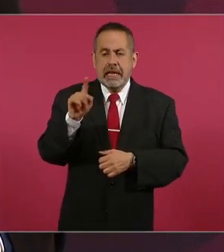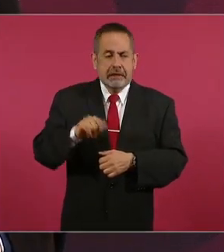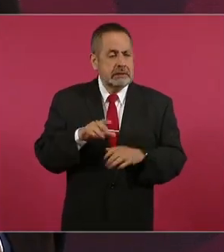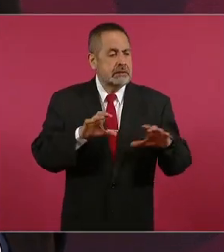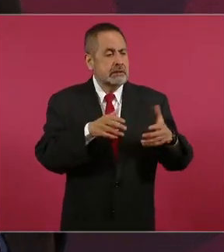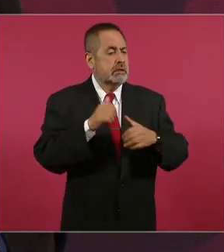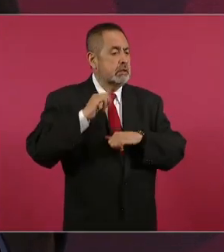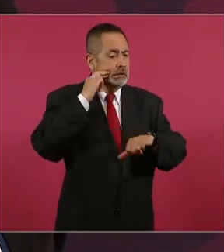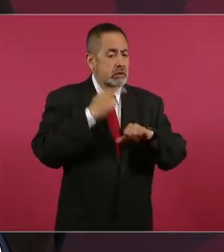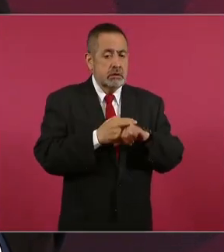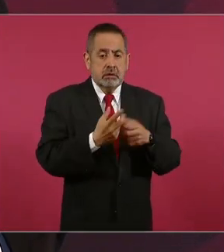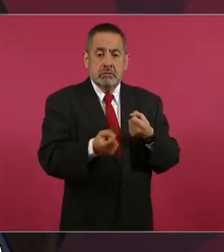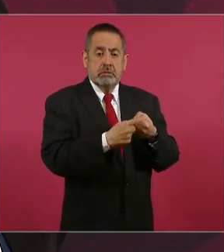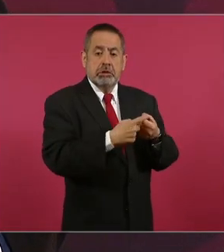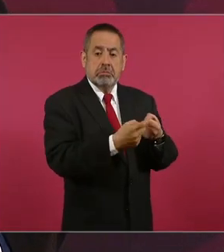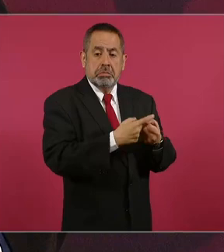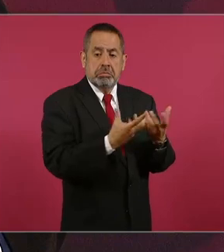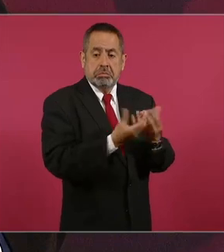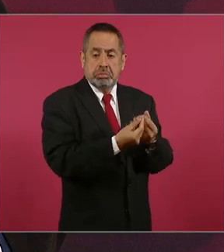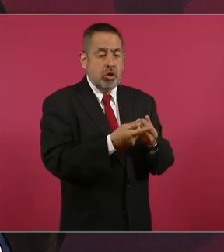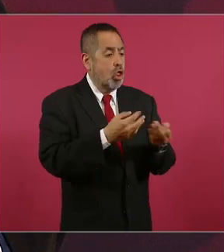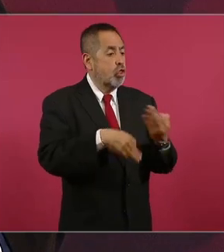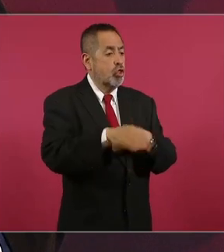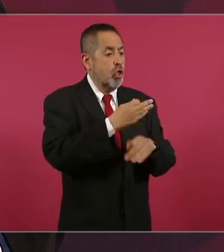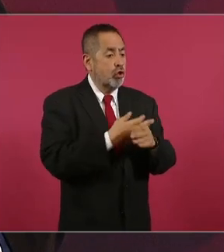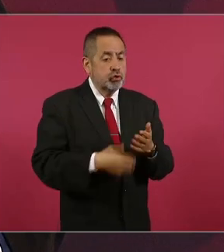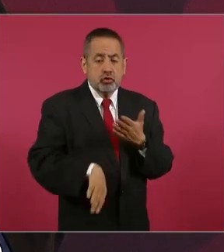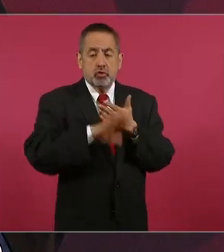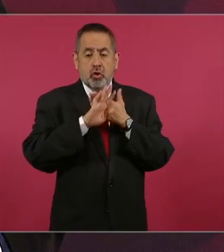opositores a nuestro movimiento.